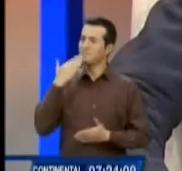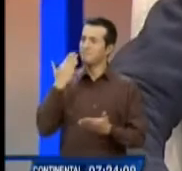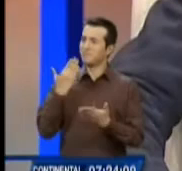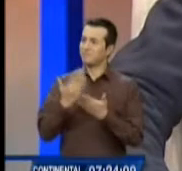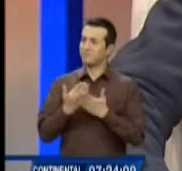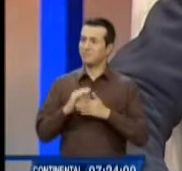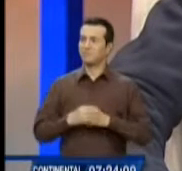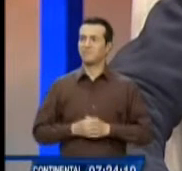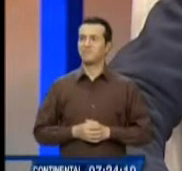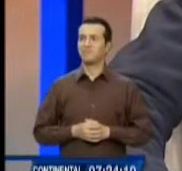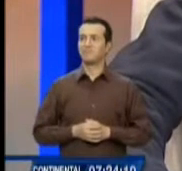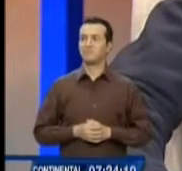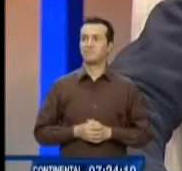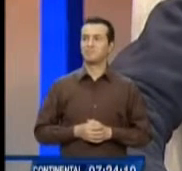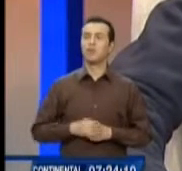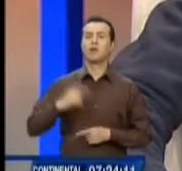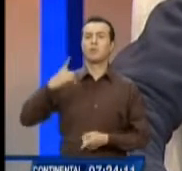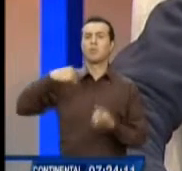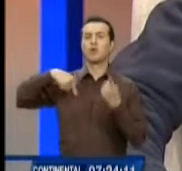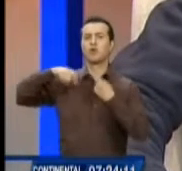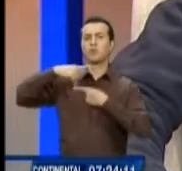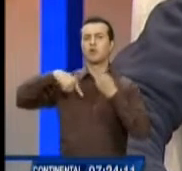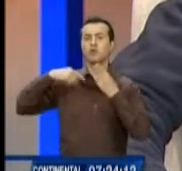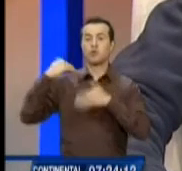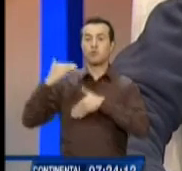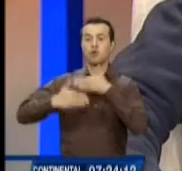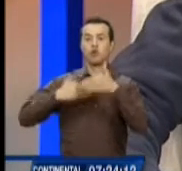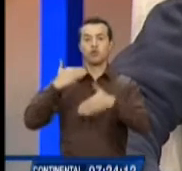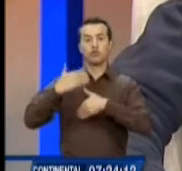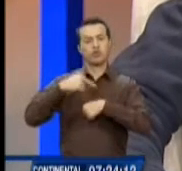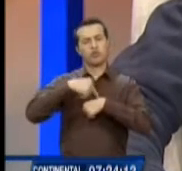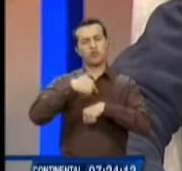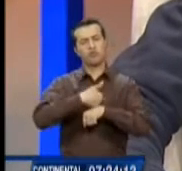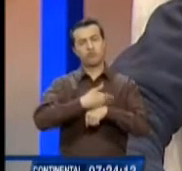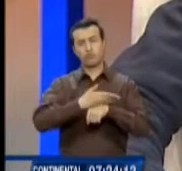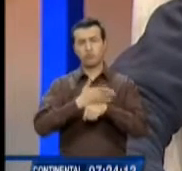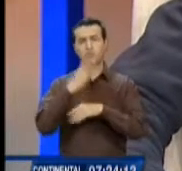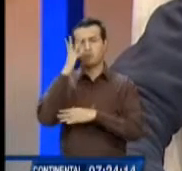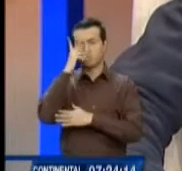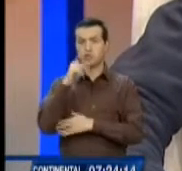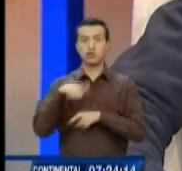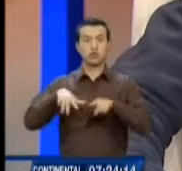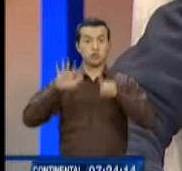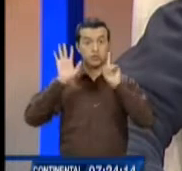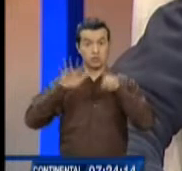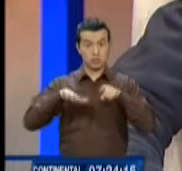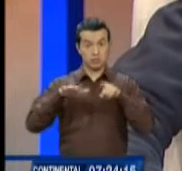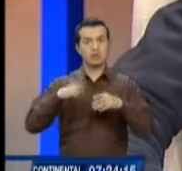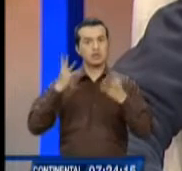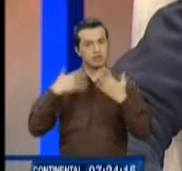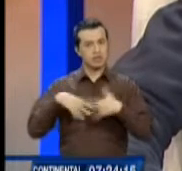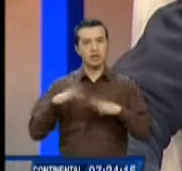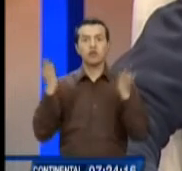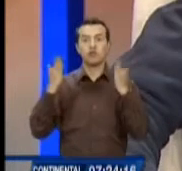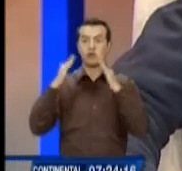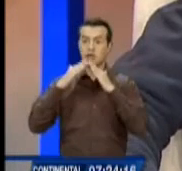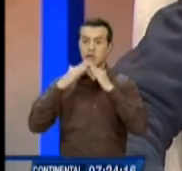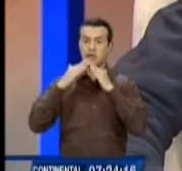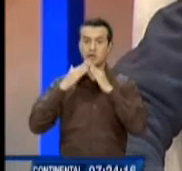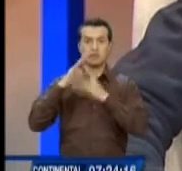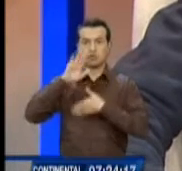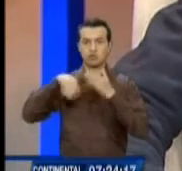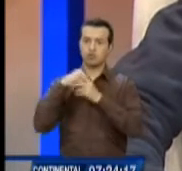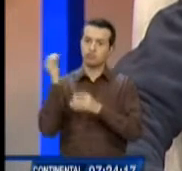días. Venimos volviendo de un proceso muy largo, muy bonito. Durante 6 meses estuvimos viviendo en una residencia